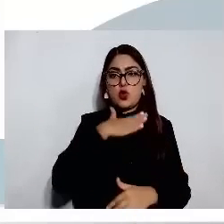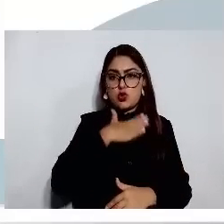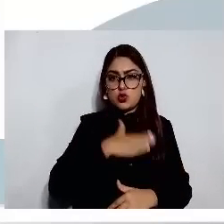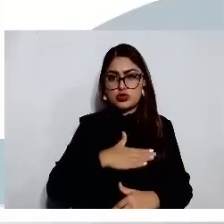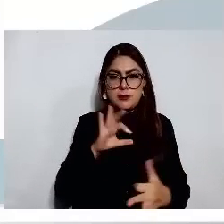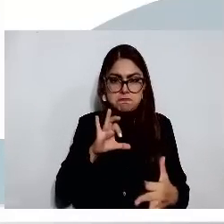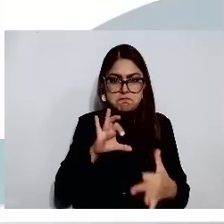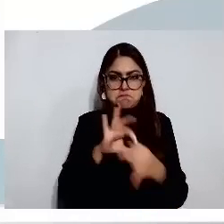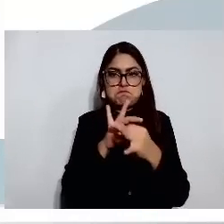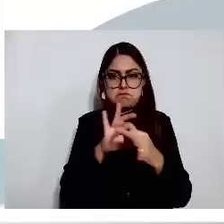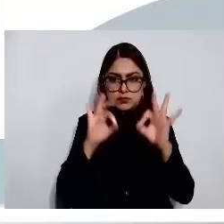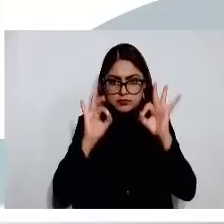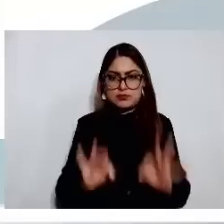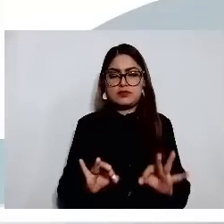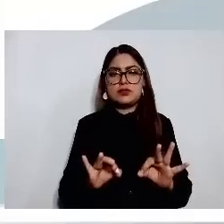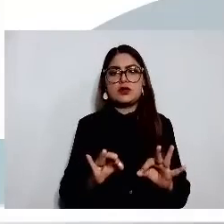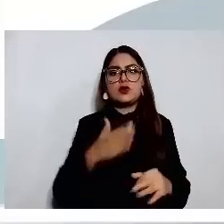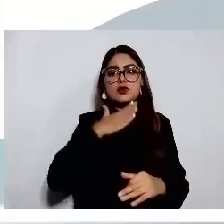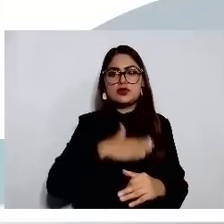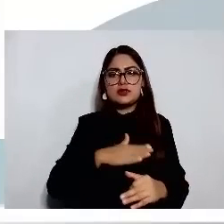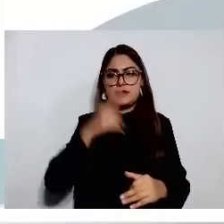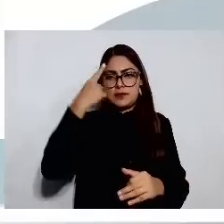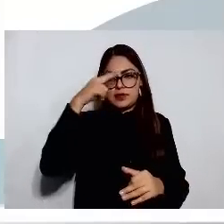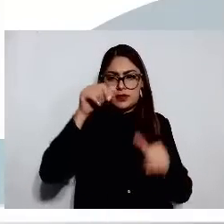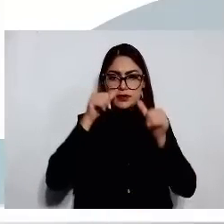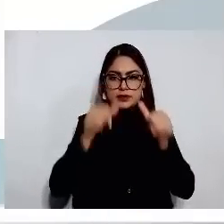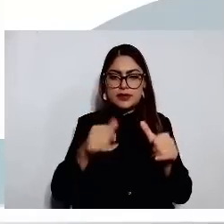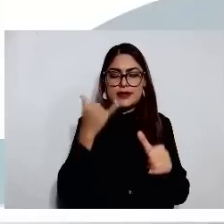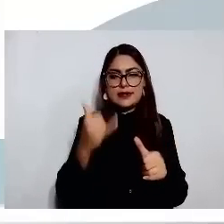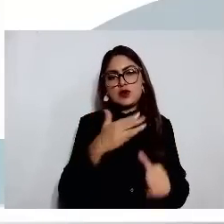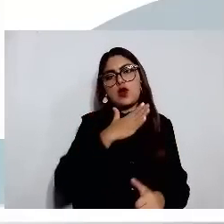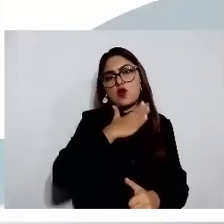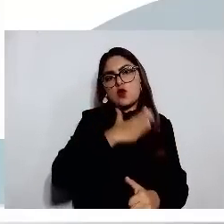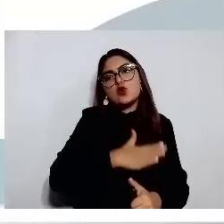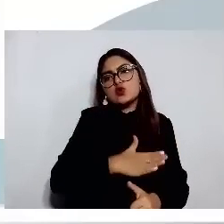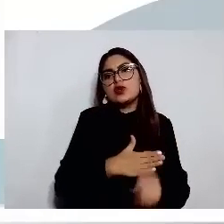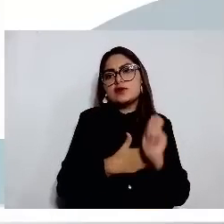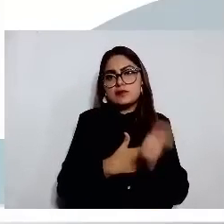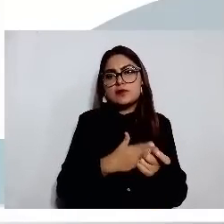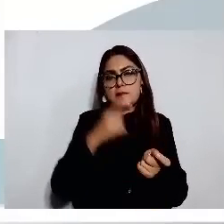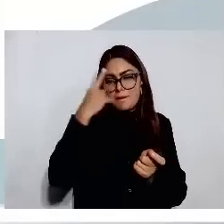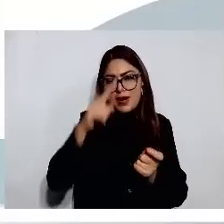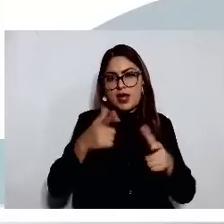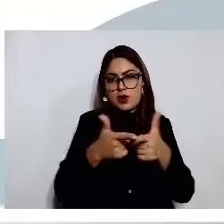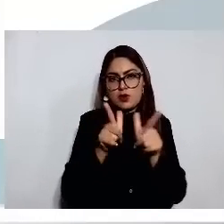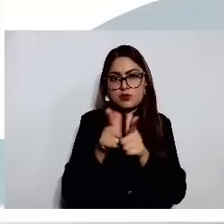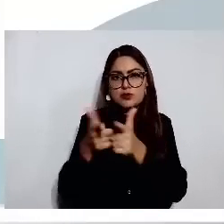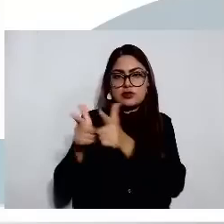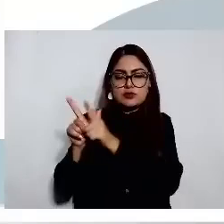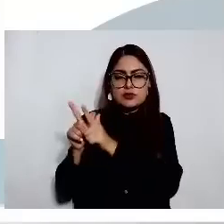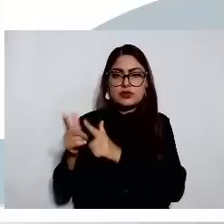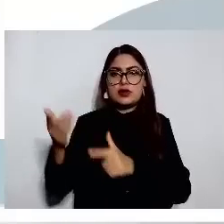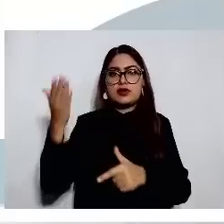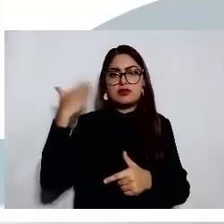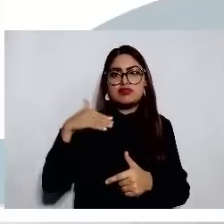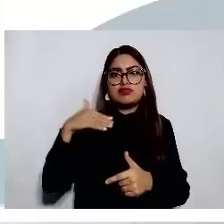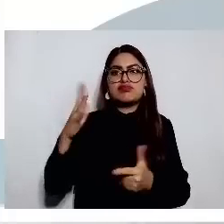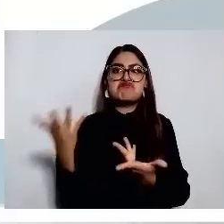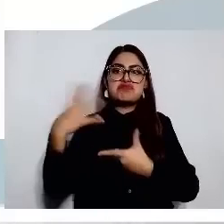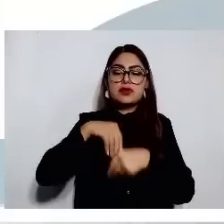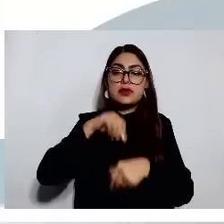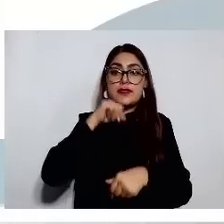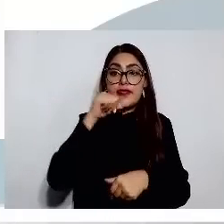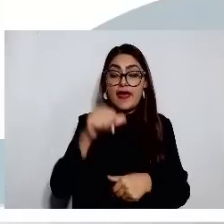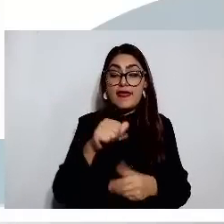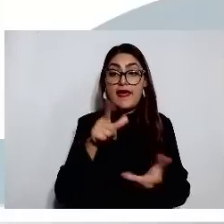de proximidad, y al final una justicia para ciertos grupos que no han estado incluidos ni en las estadísticas, ni en los números, ni en